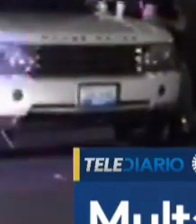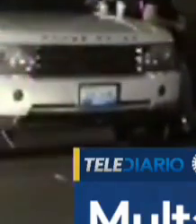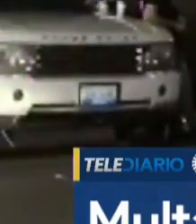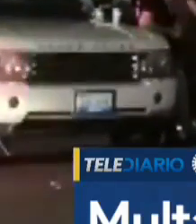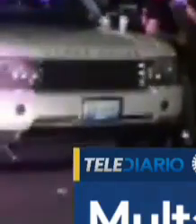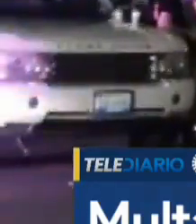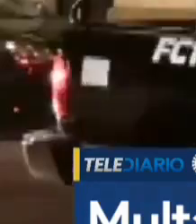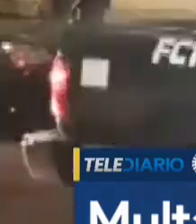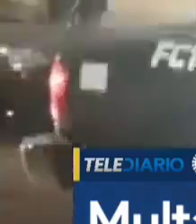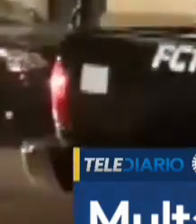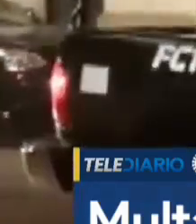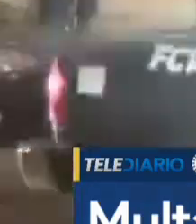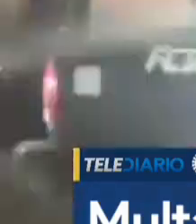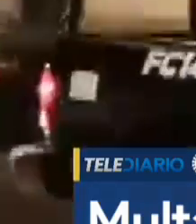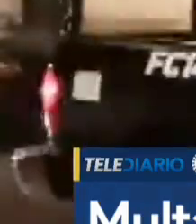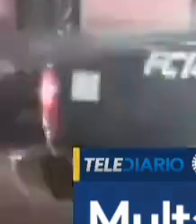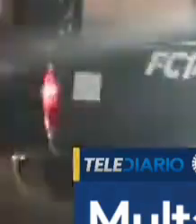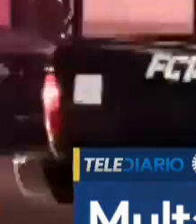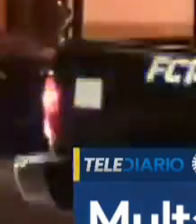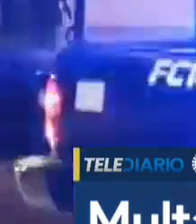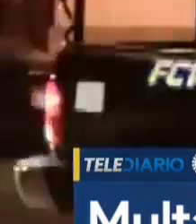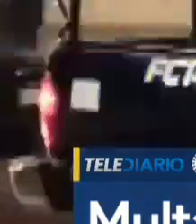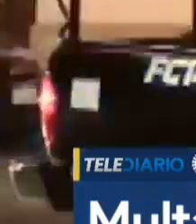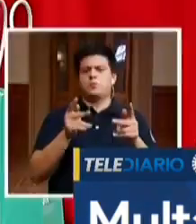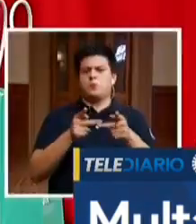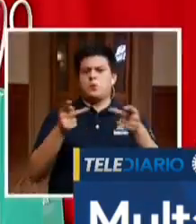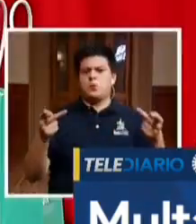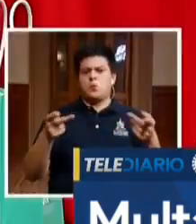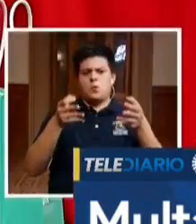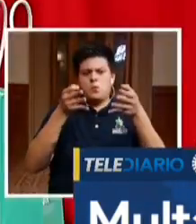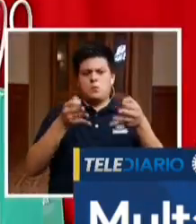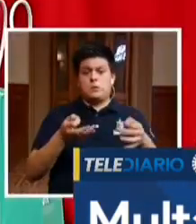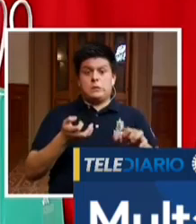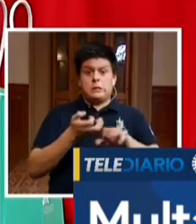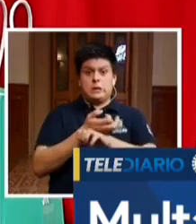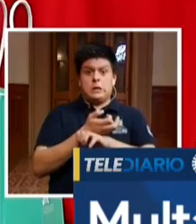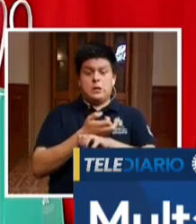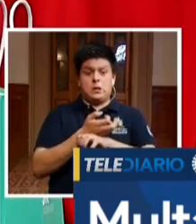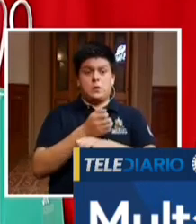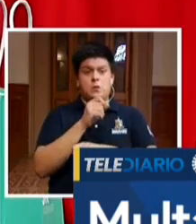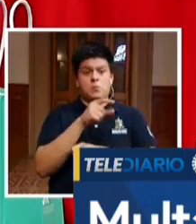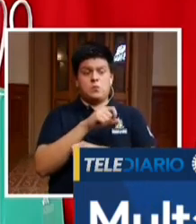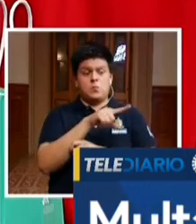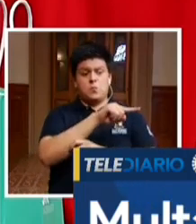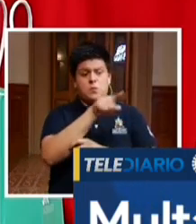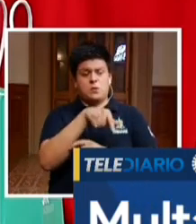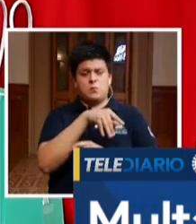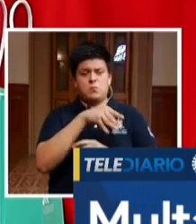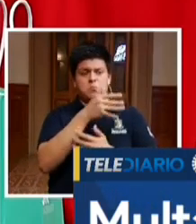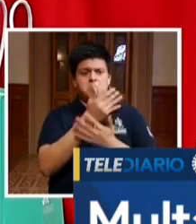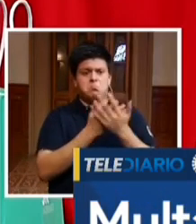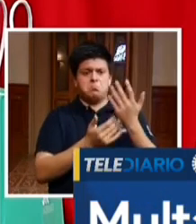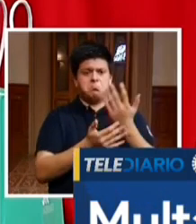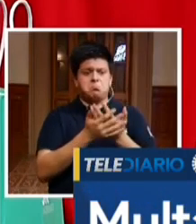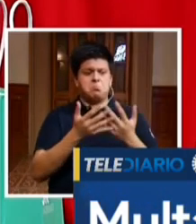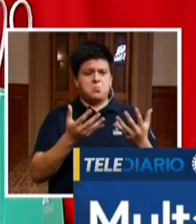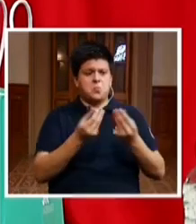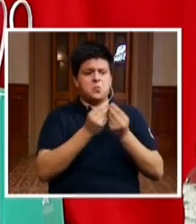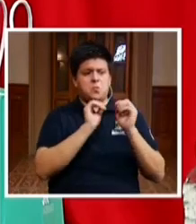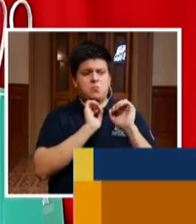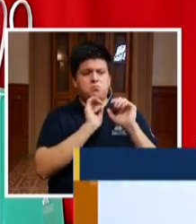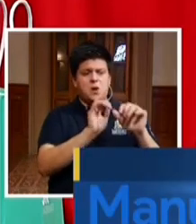sanción administrativa, multa o trabajo comunitario. Donde podrán actuar en aquellas